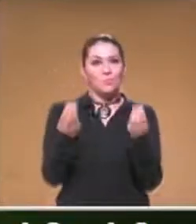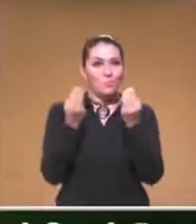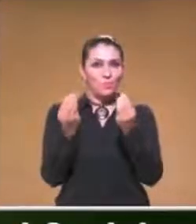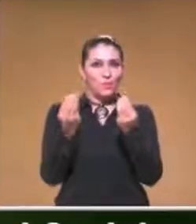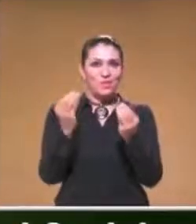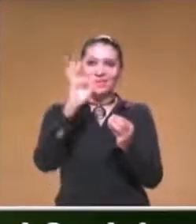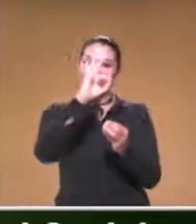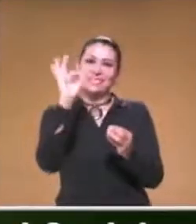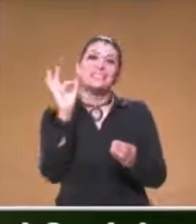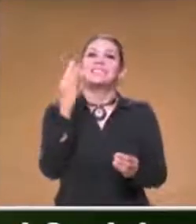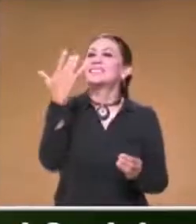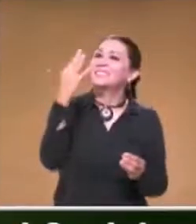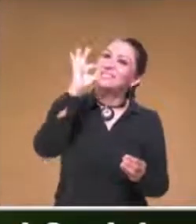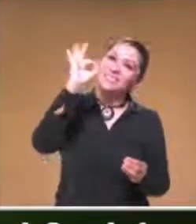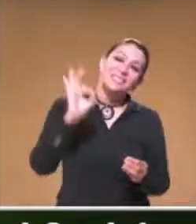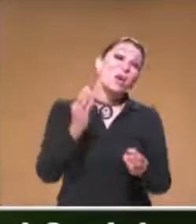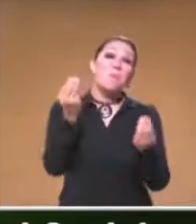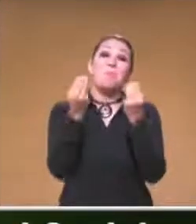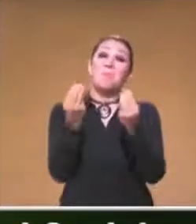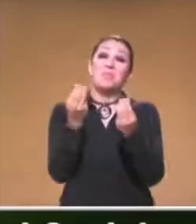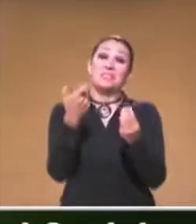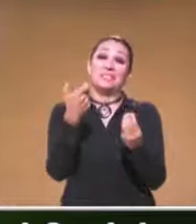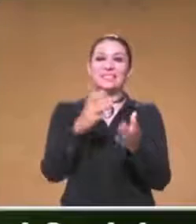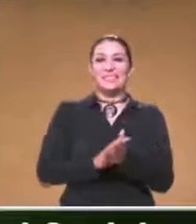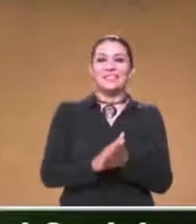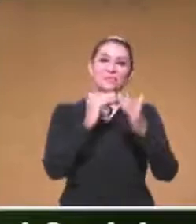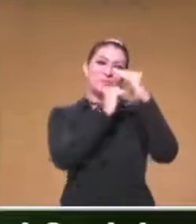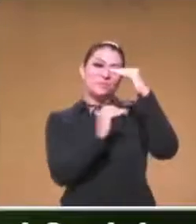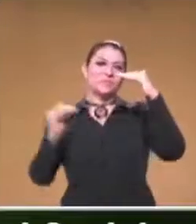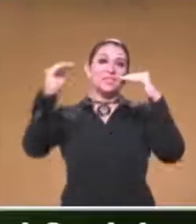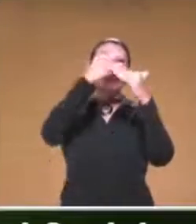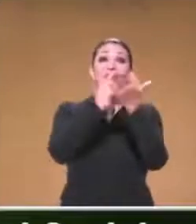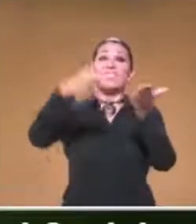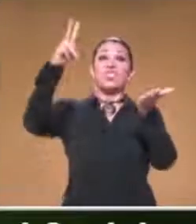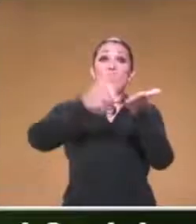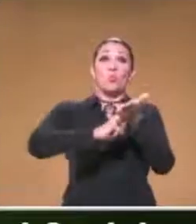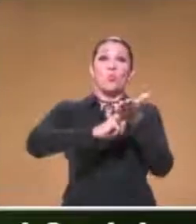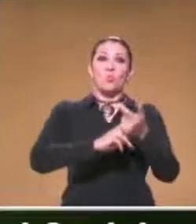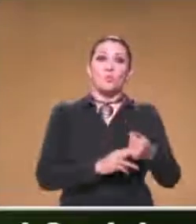muy lejano, pero eso significa que voy a aumentar el